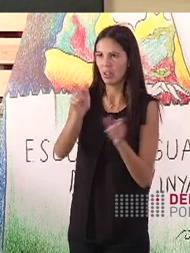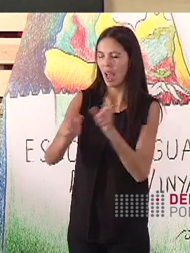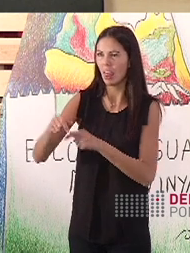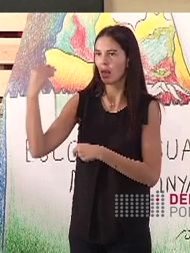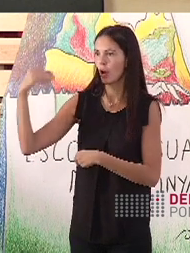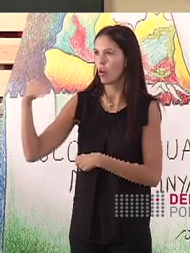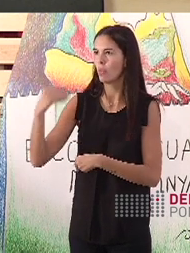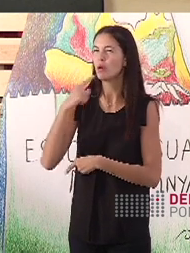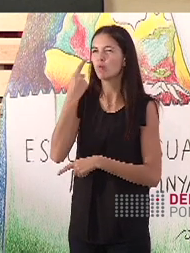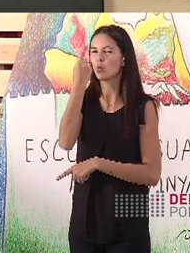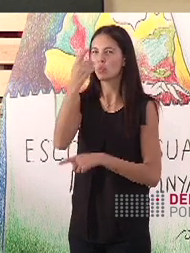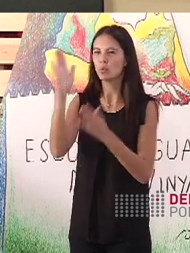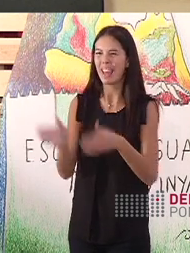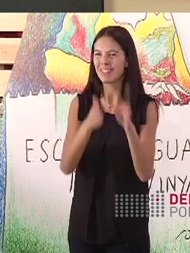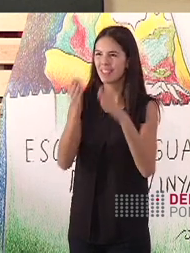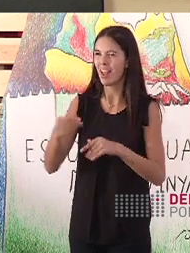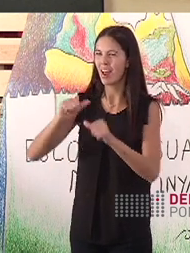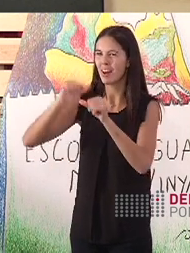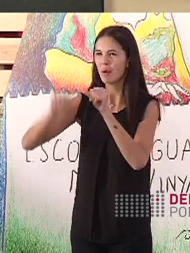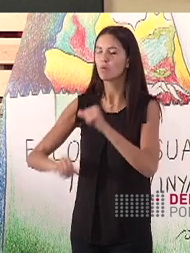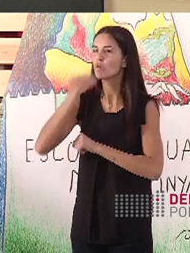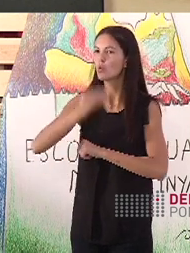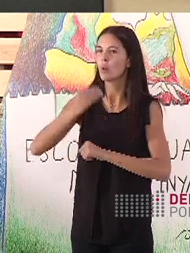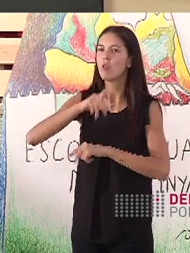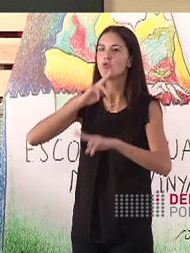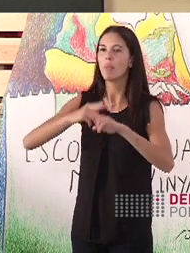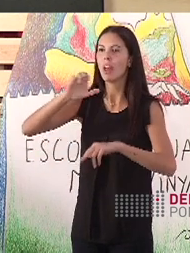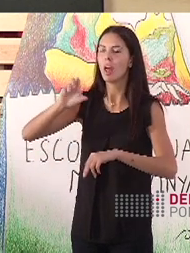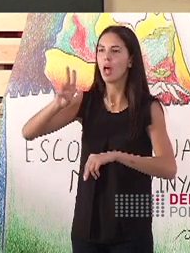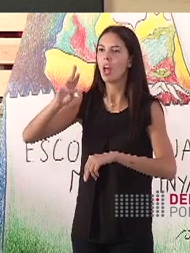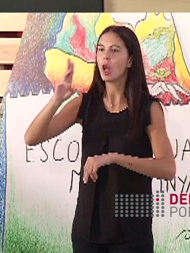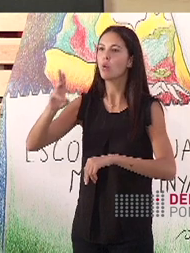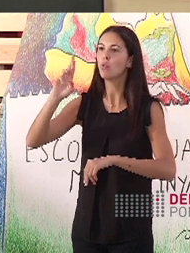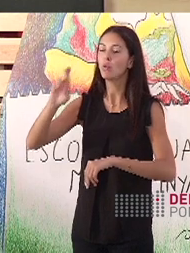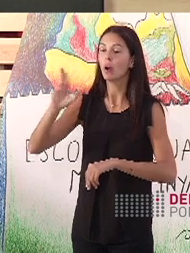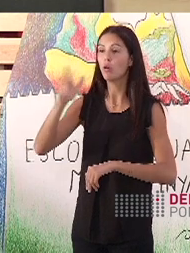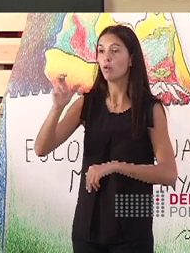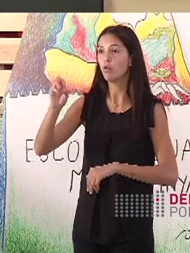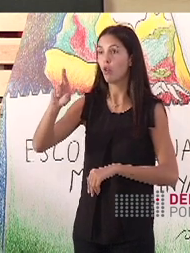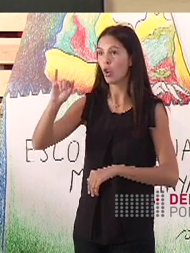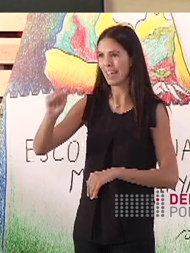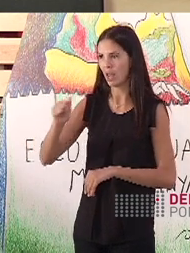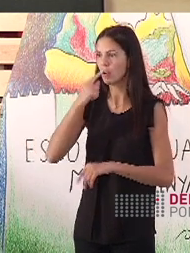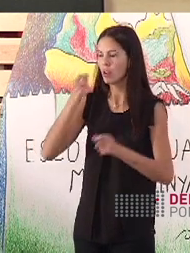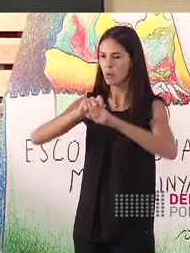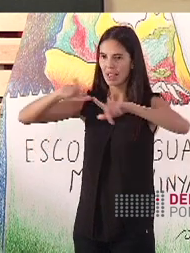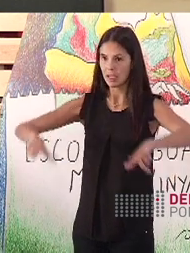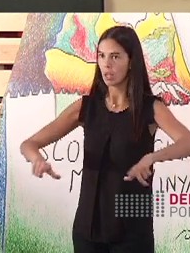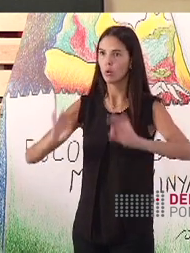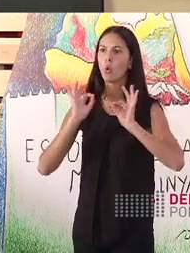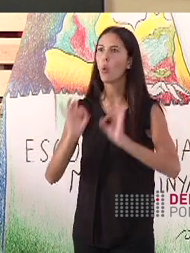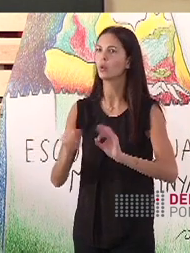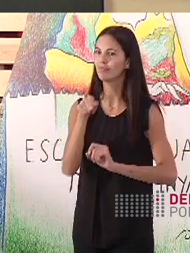Hay una serie muy buena, que no sé si habéis visto, que se llama Euphoria. ¿La habéis visto? Hay una escena que va justamente sobre